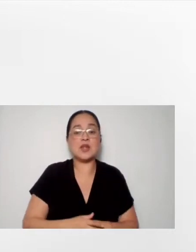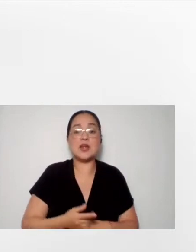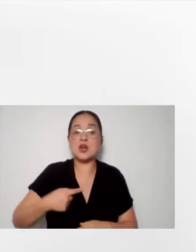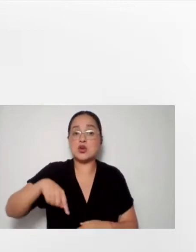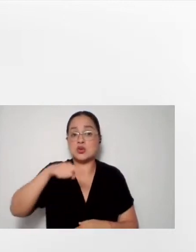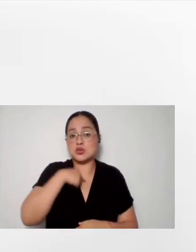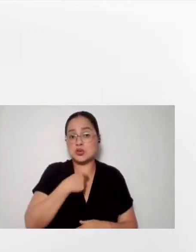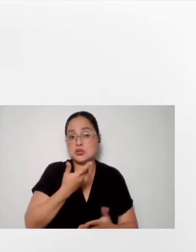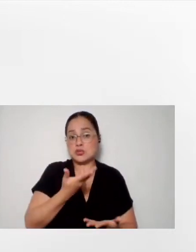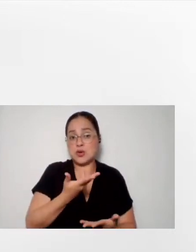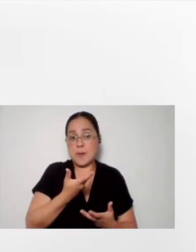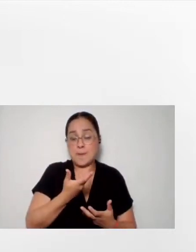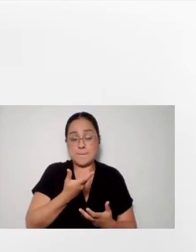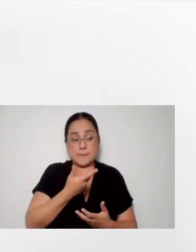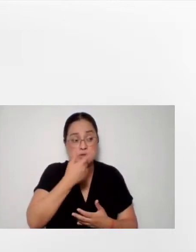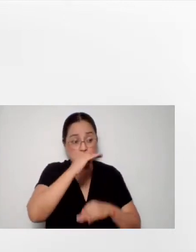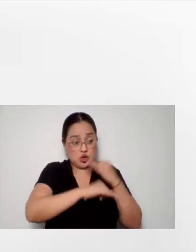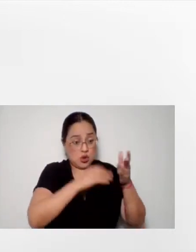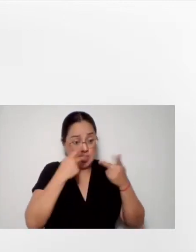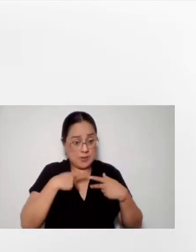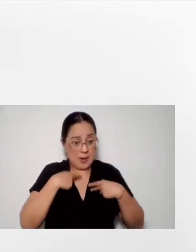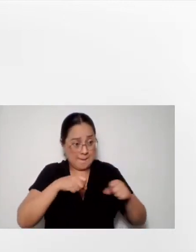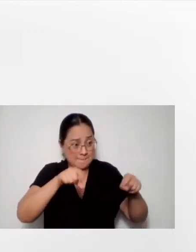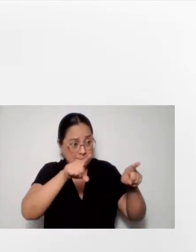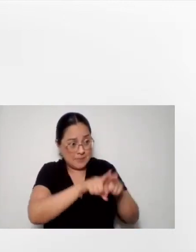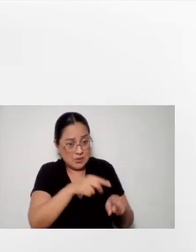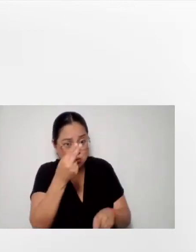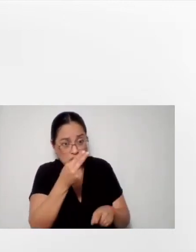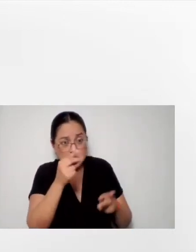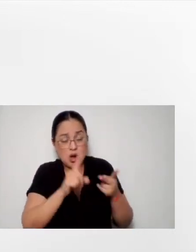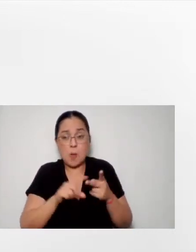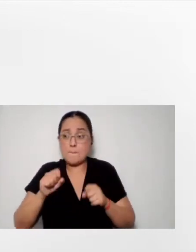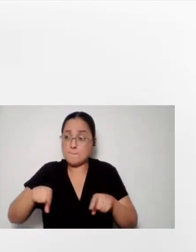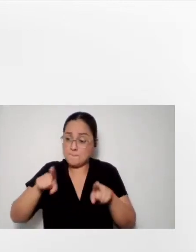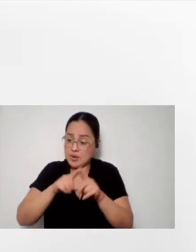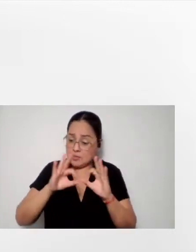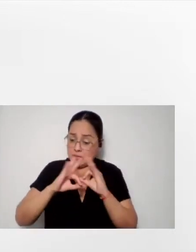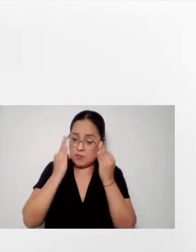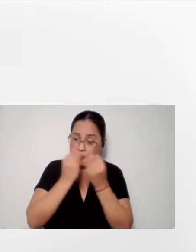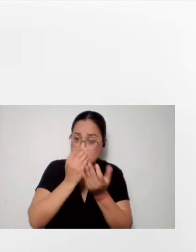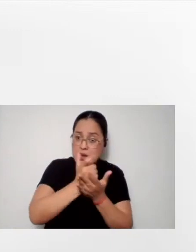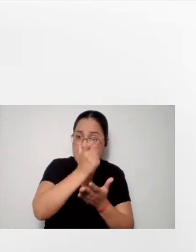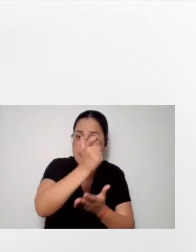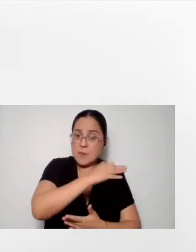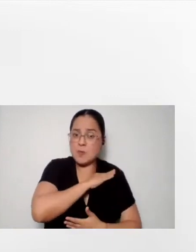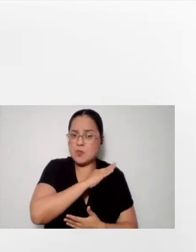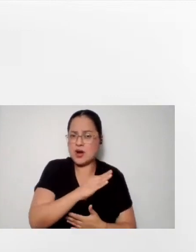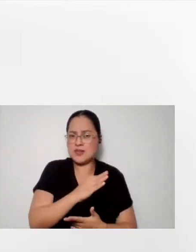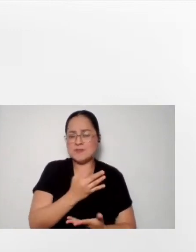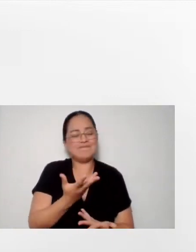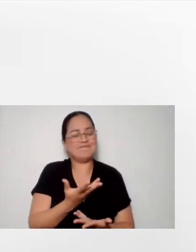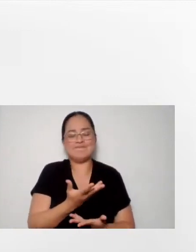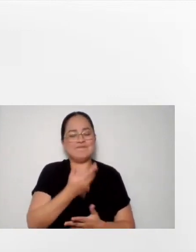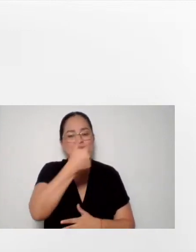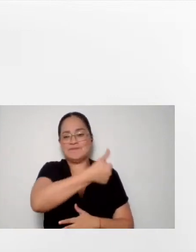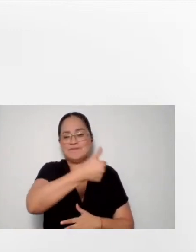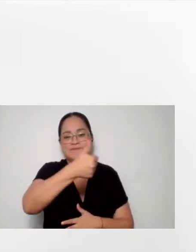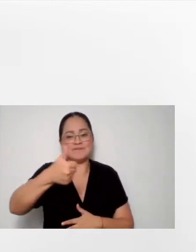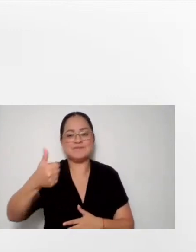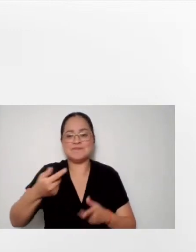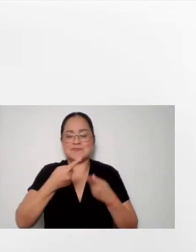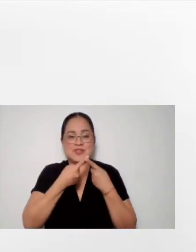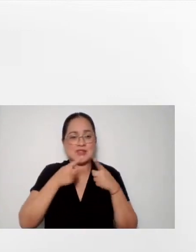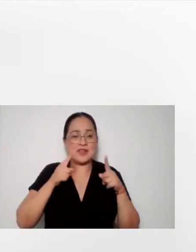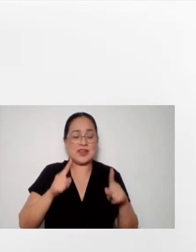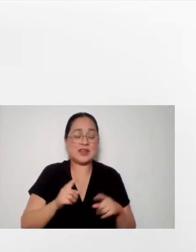mismas personas tienen las mismas necesidades o las mismas posibilidades. Y sí, tiene toda la razón